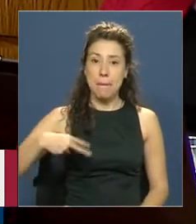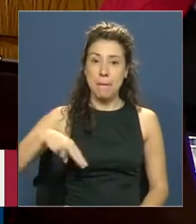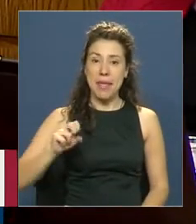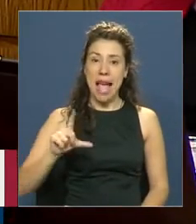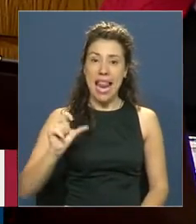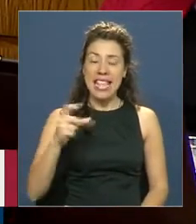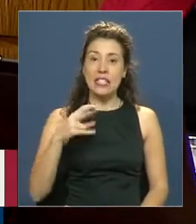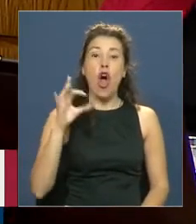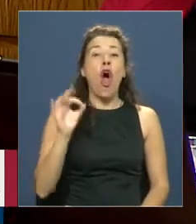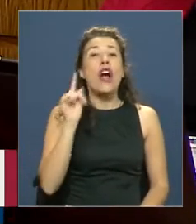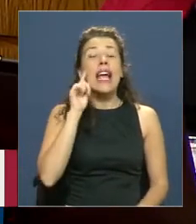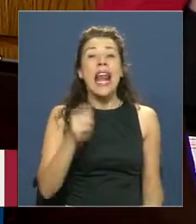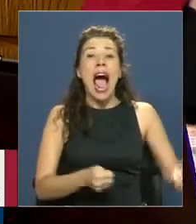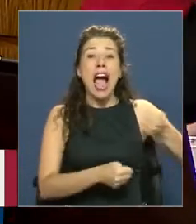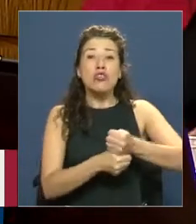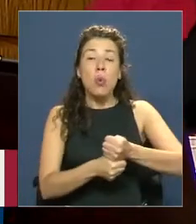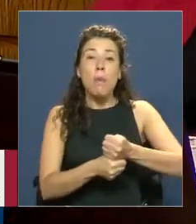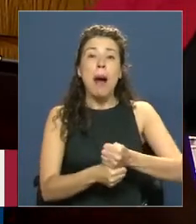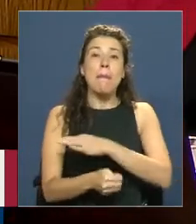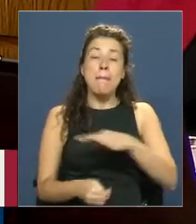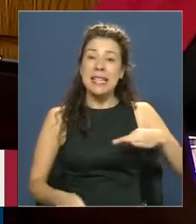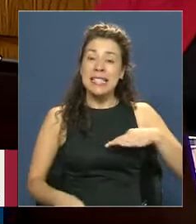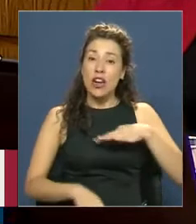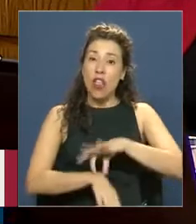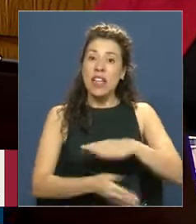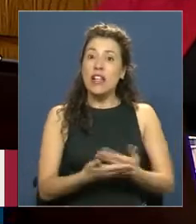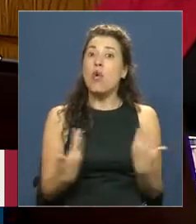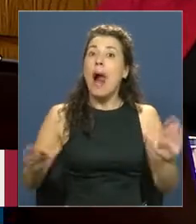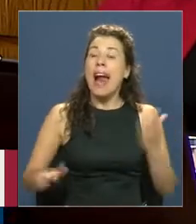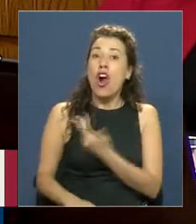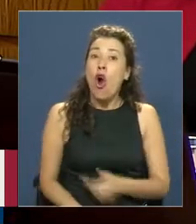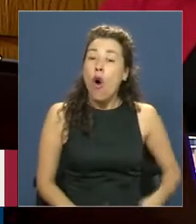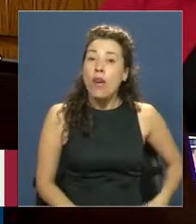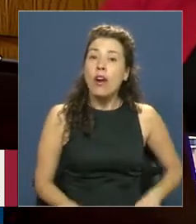esté a cargo de la salud en mi país, en el gobierno que sea, que